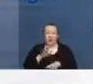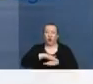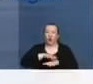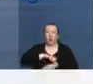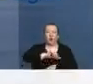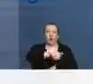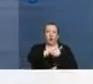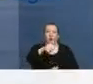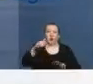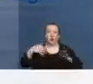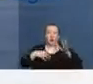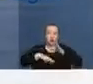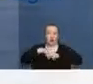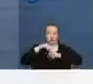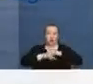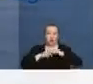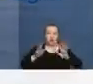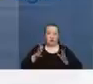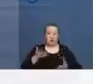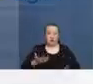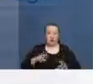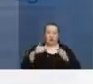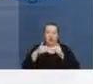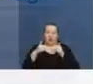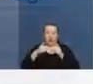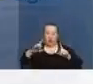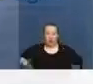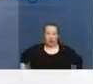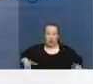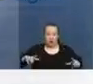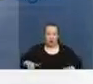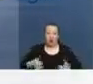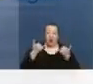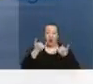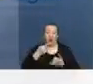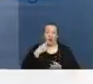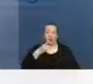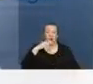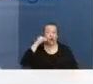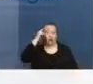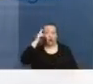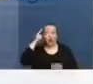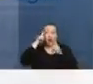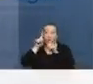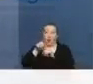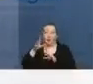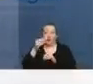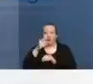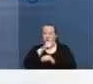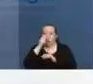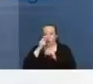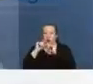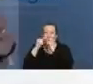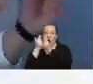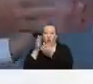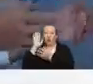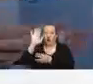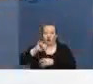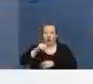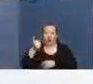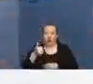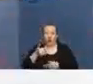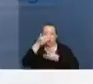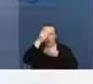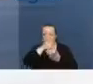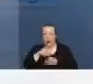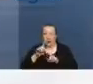bonito que moreno ahora resulta que tenemos pacto con las mafias y por eso tuvimos paz en nuestra época bueno hagan el pacto